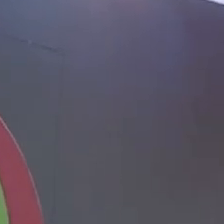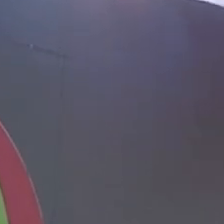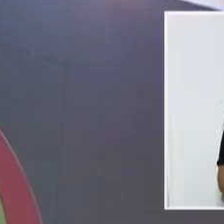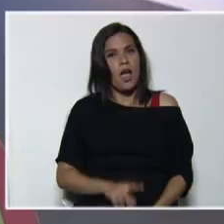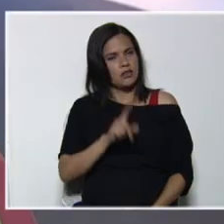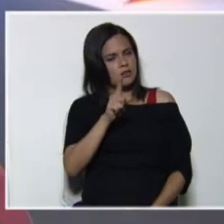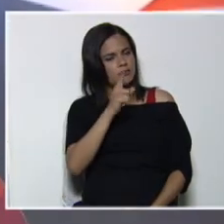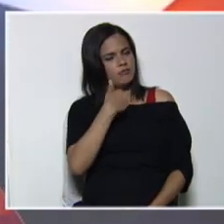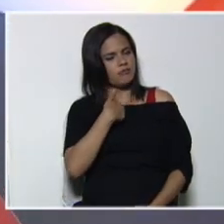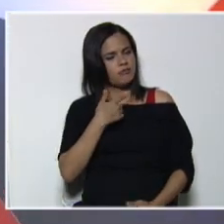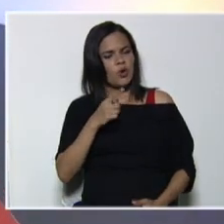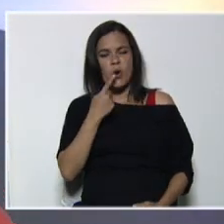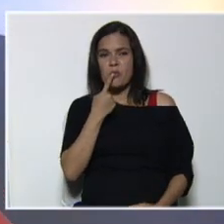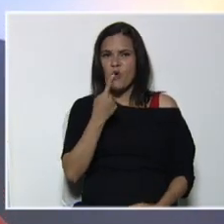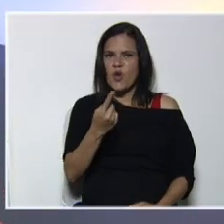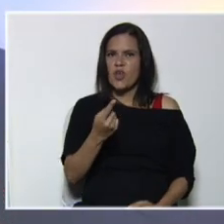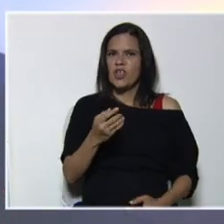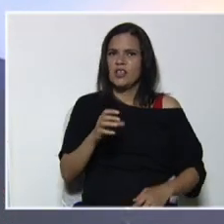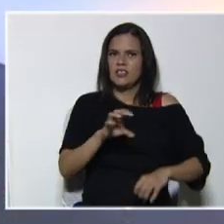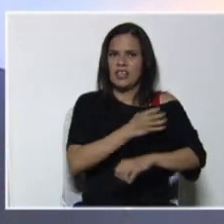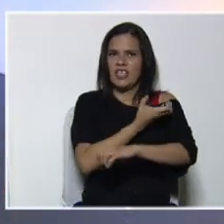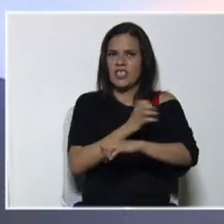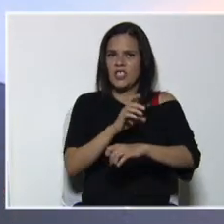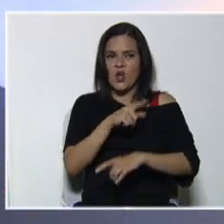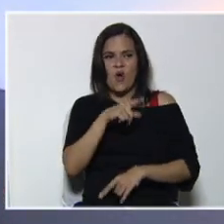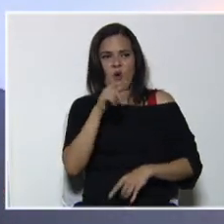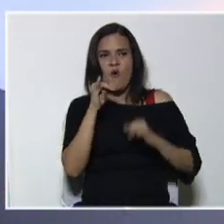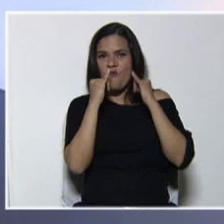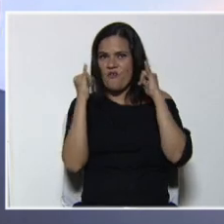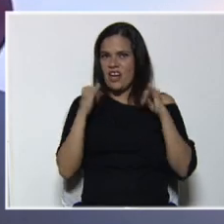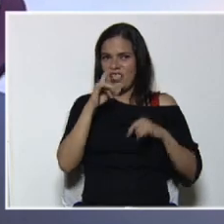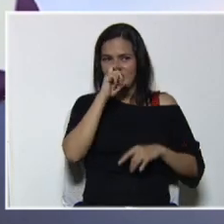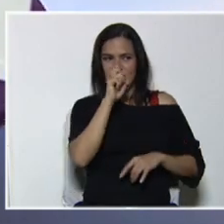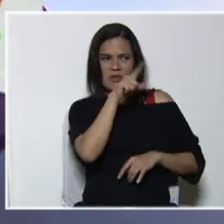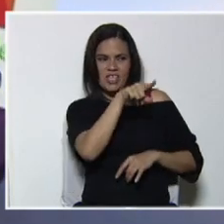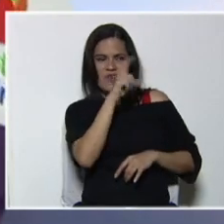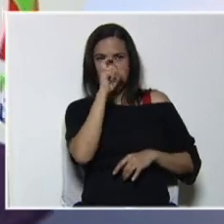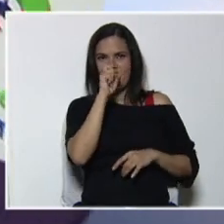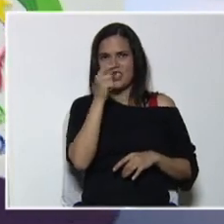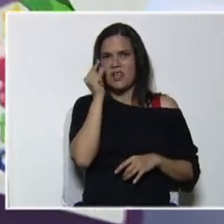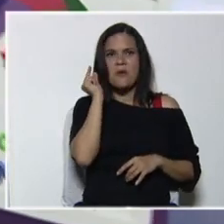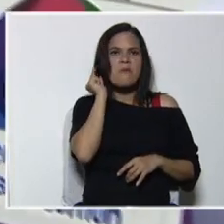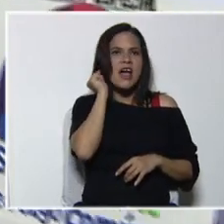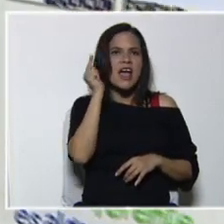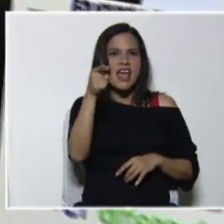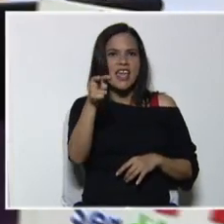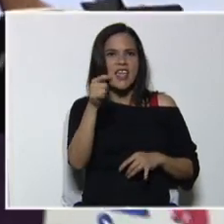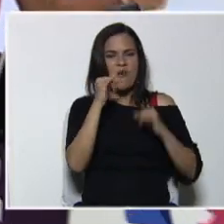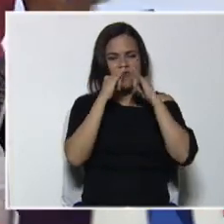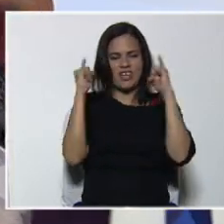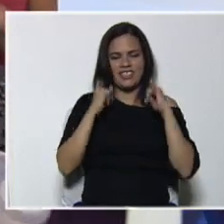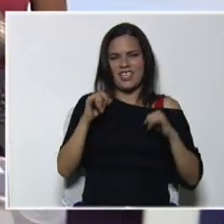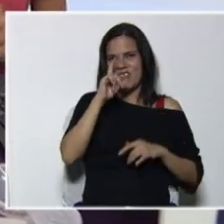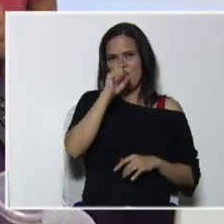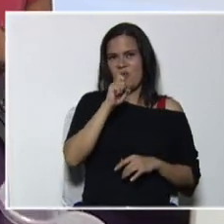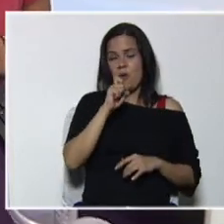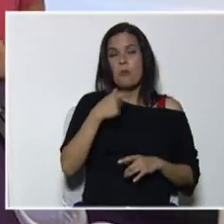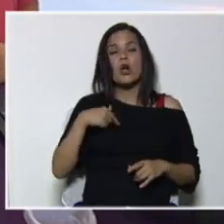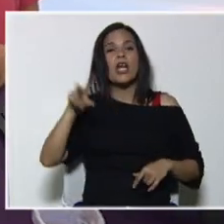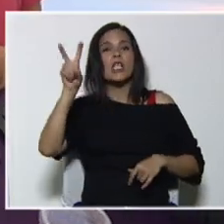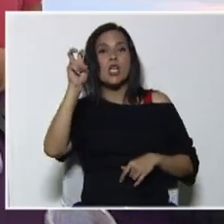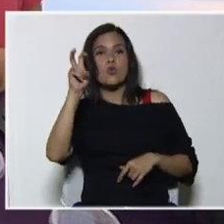Así es, entonces, como dice la canción, un feliz año para ti, un feliz año para ella, un feliz año para todos, un feliz año. Porque en este